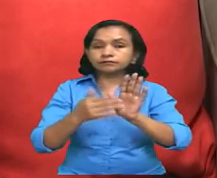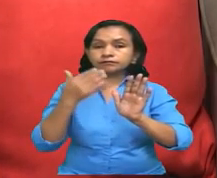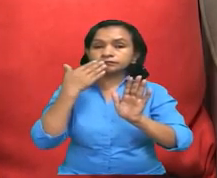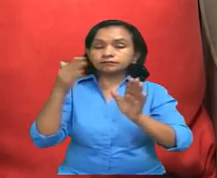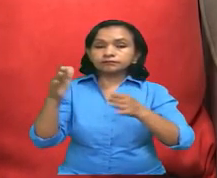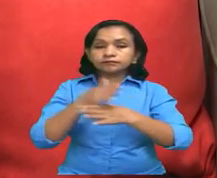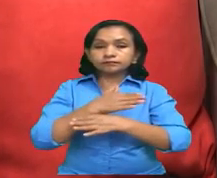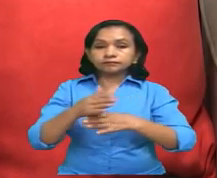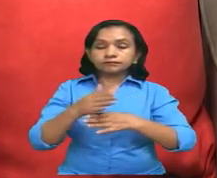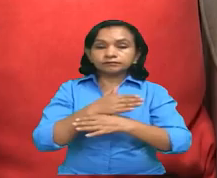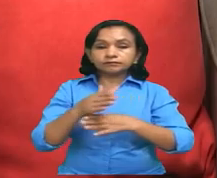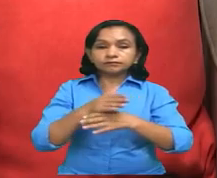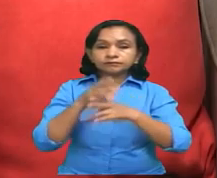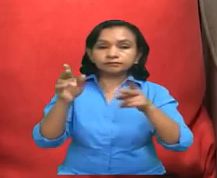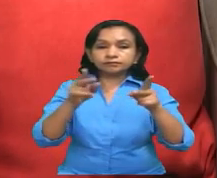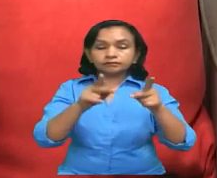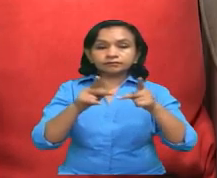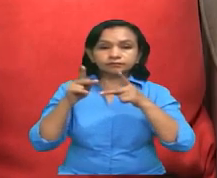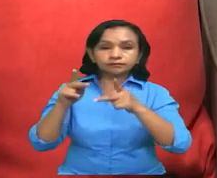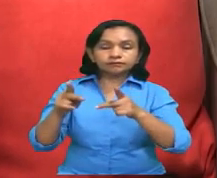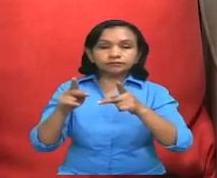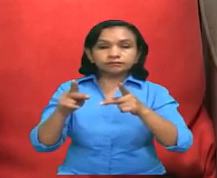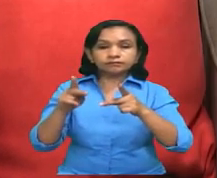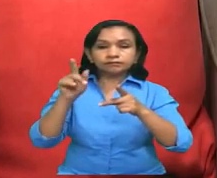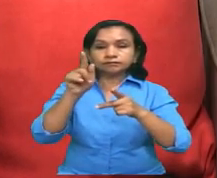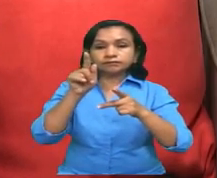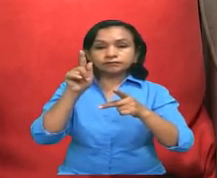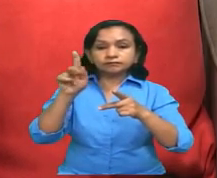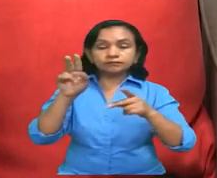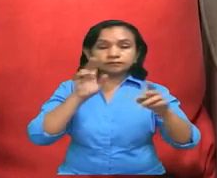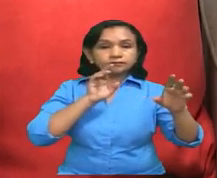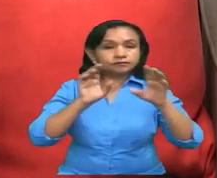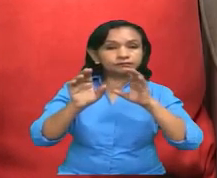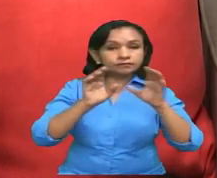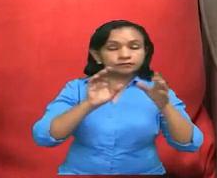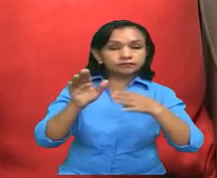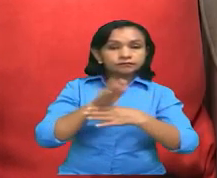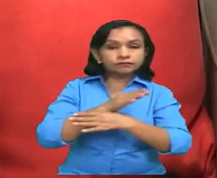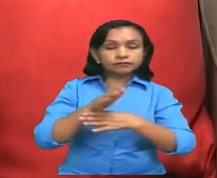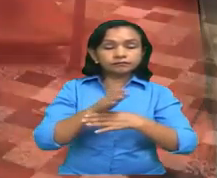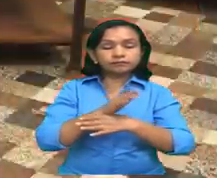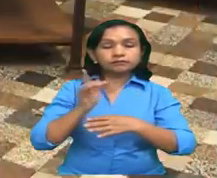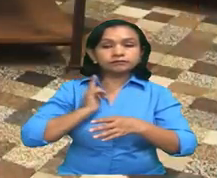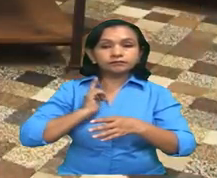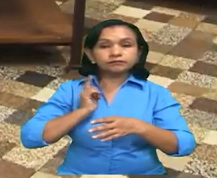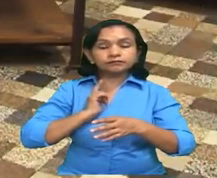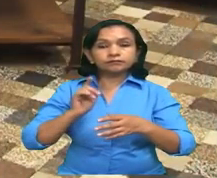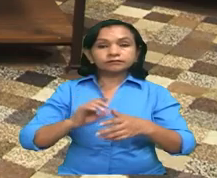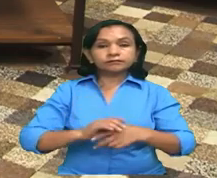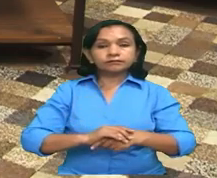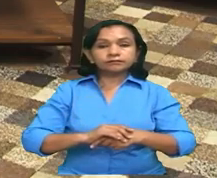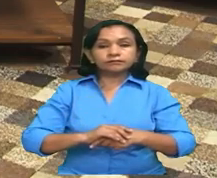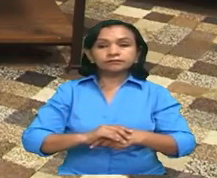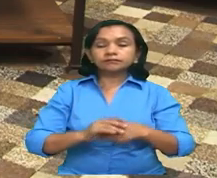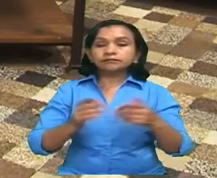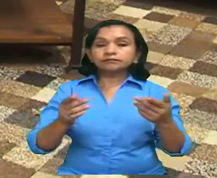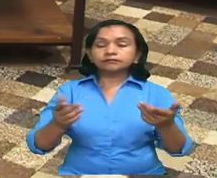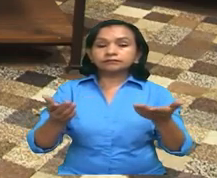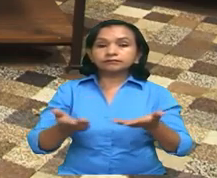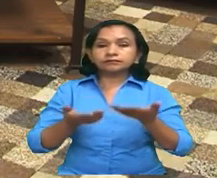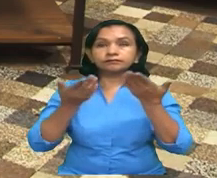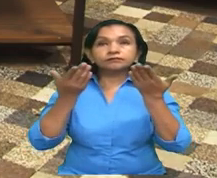decía Mara antes de la pausa, no es una cuestión única del INTUR, sino que hay una alianza también con otras instituciones, ¿no? Sí. Y que